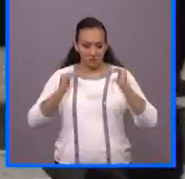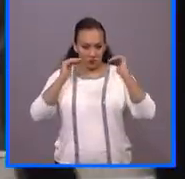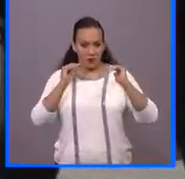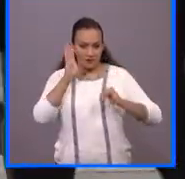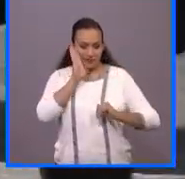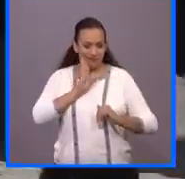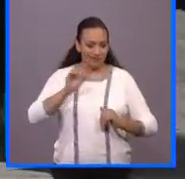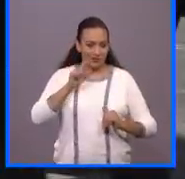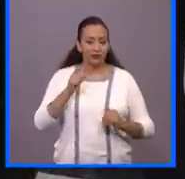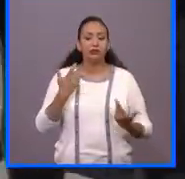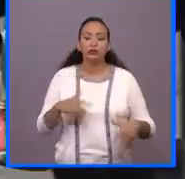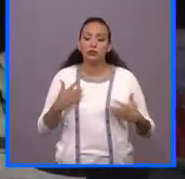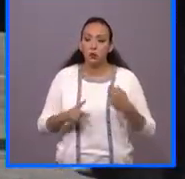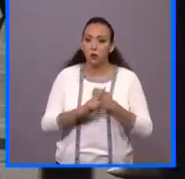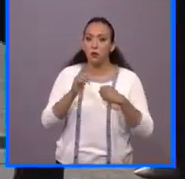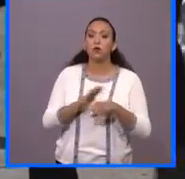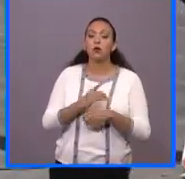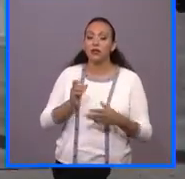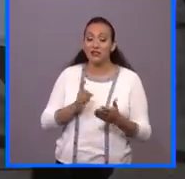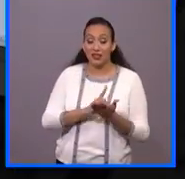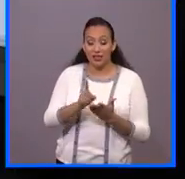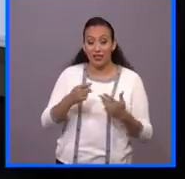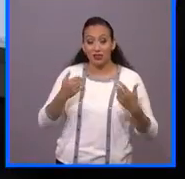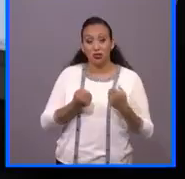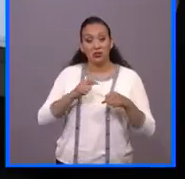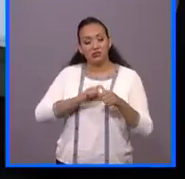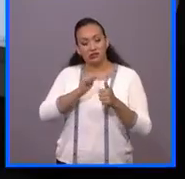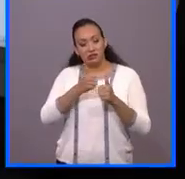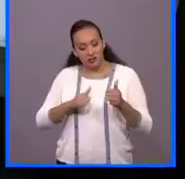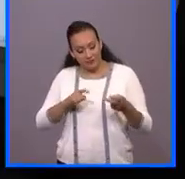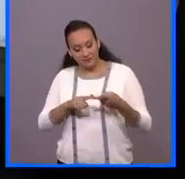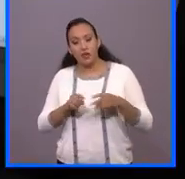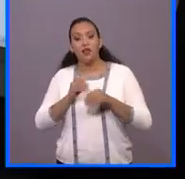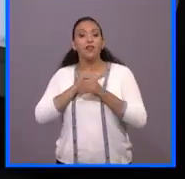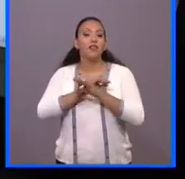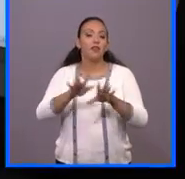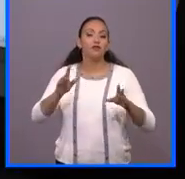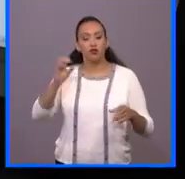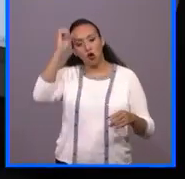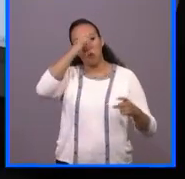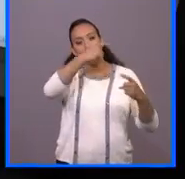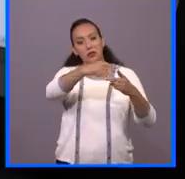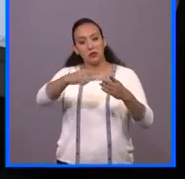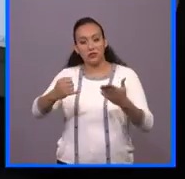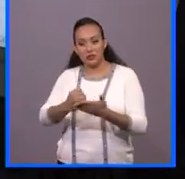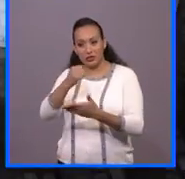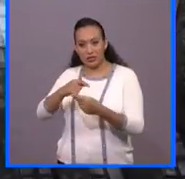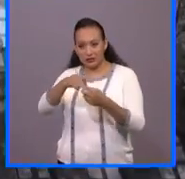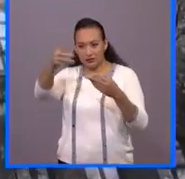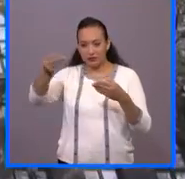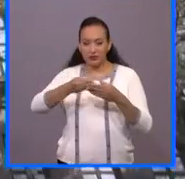como desafíos el desarrollo de los derechos sociales, así como la adecuada difusión de tesis, sentencias y